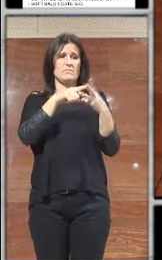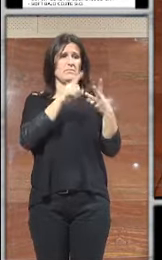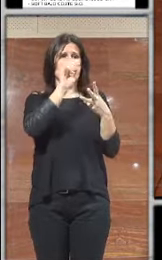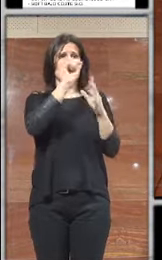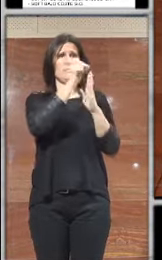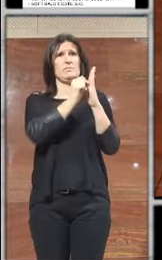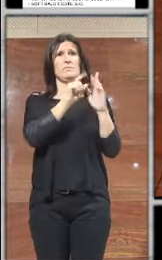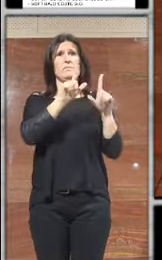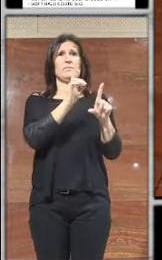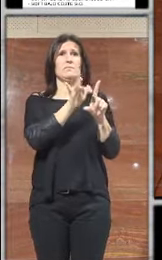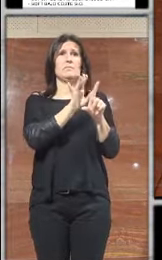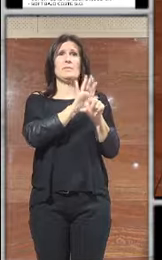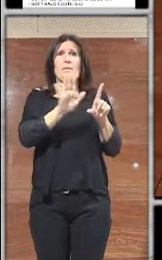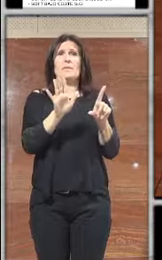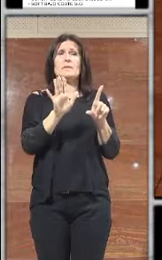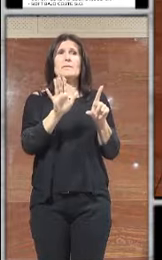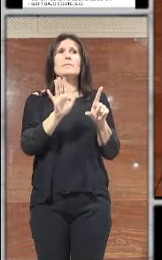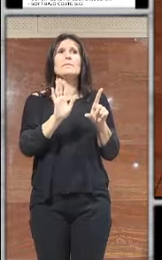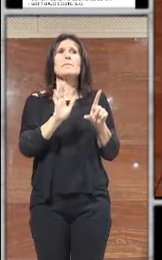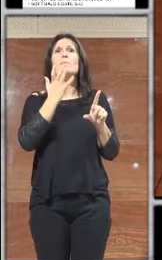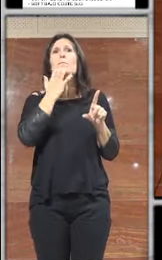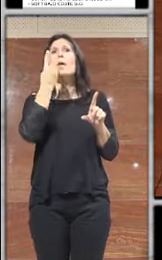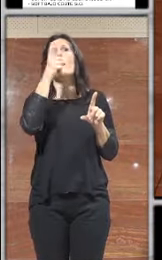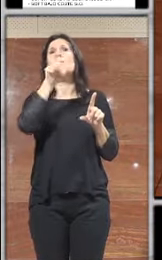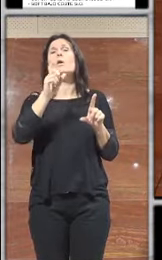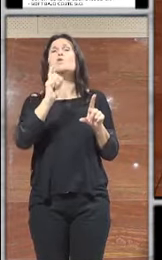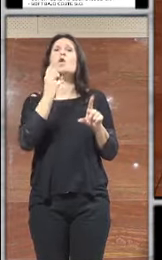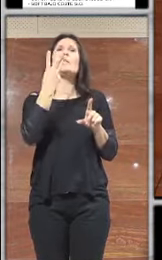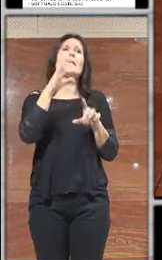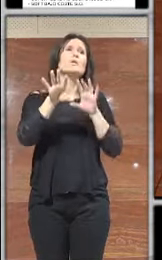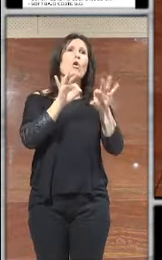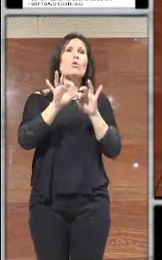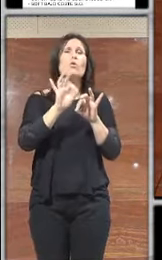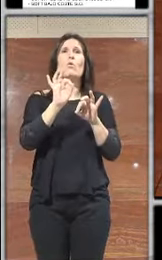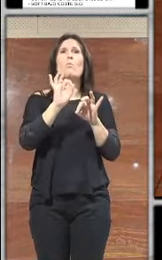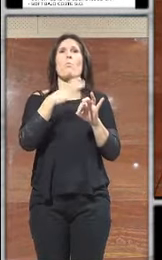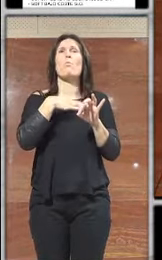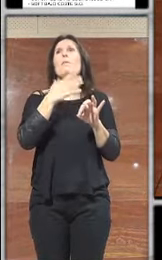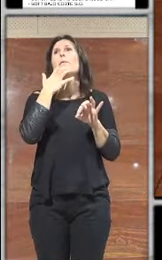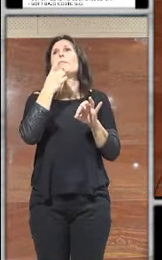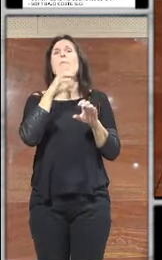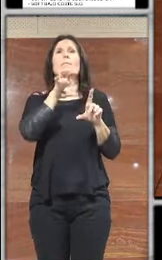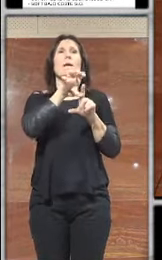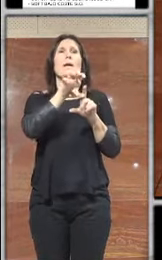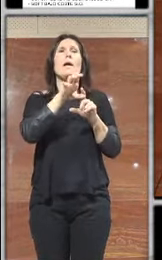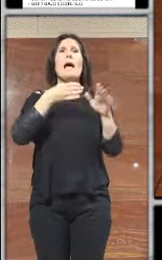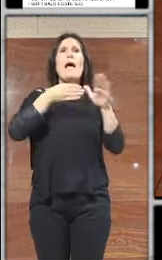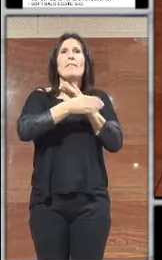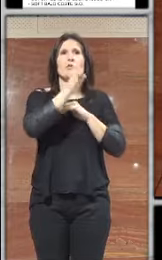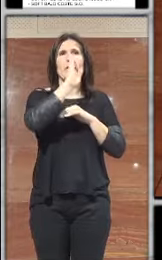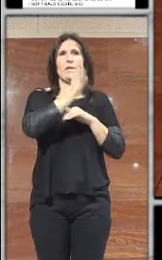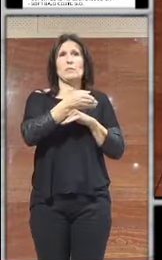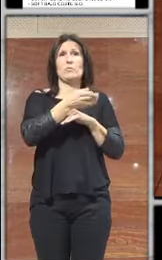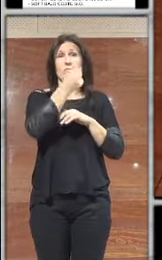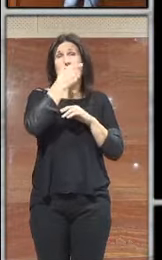a lo mejor sí que hay mucha gente que con solo tres opciones incluso puede hacer un acceso directo, que es siempre lo más sencillo, ¿verdad?